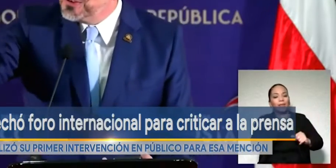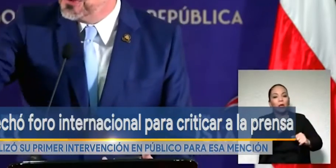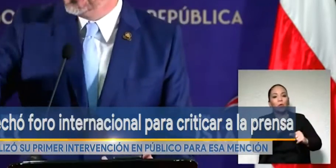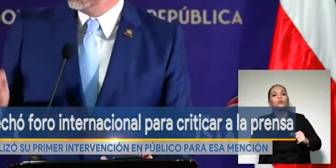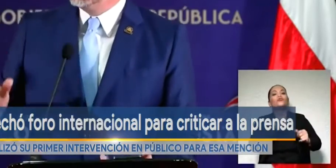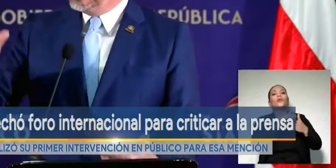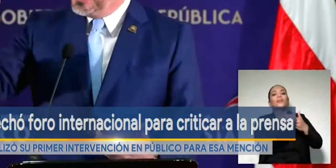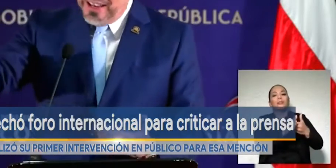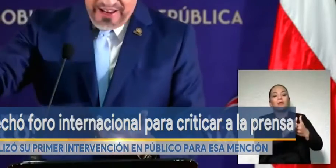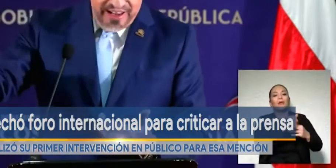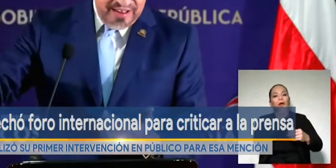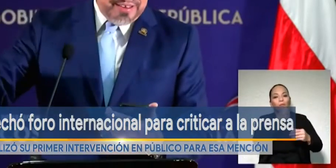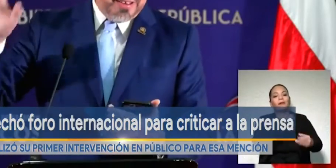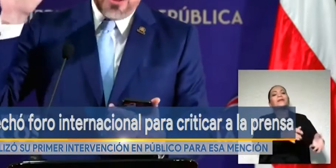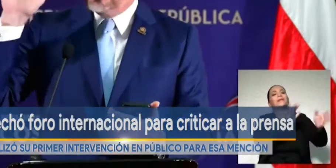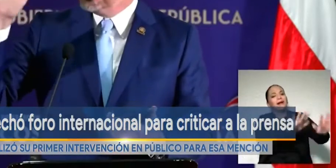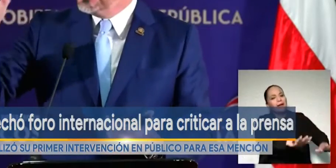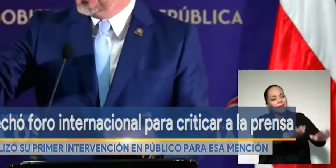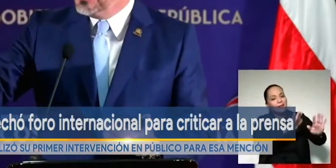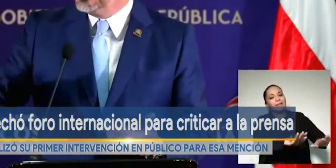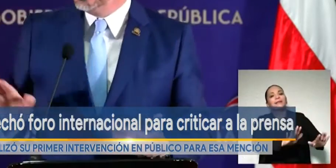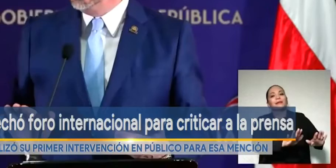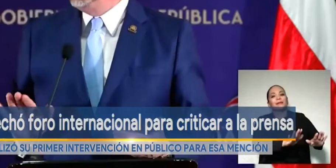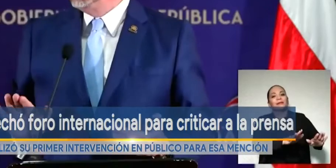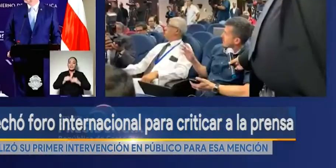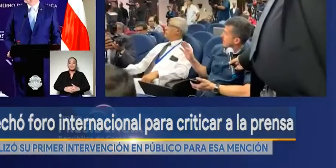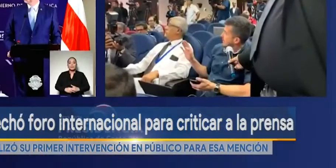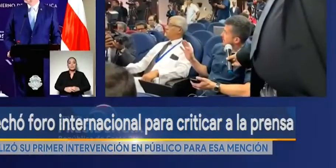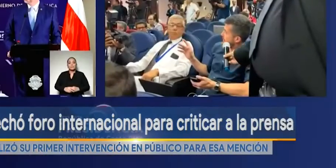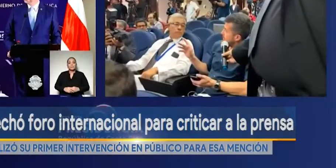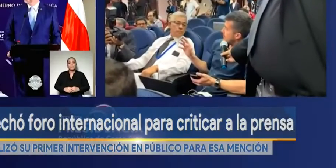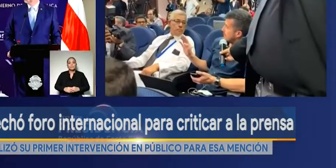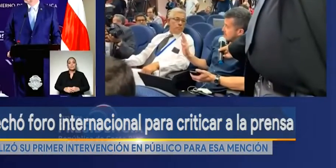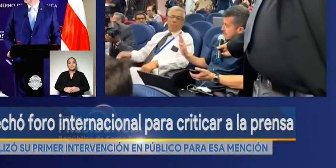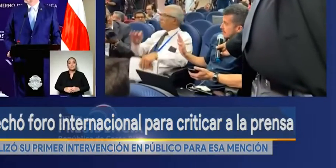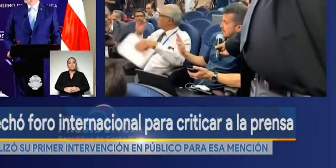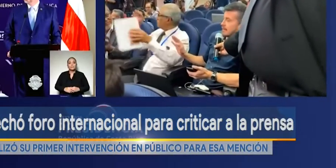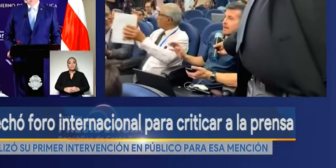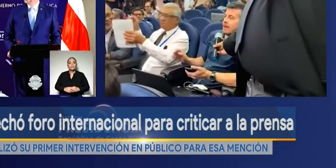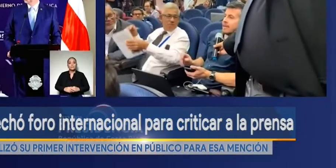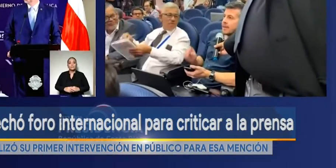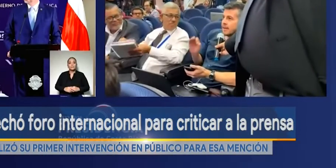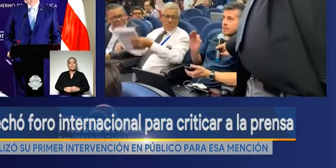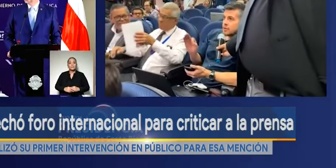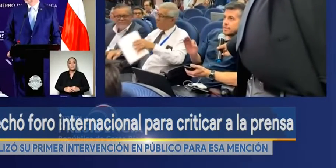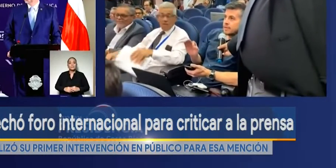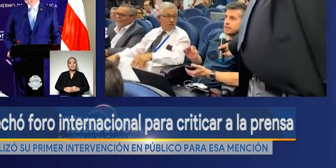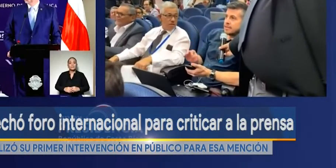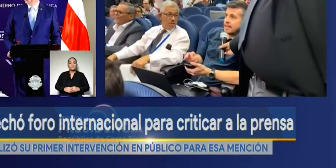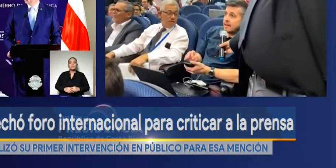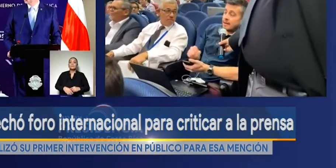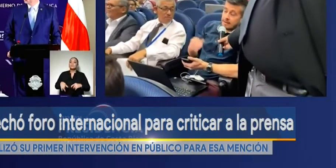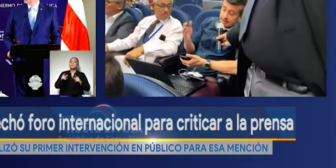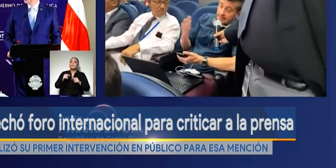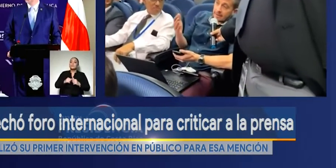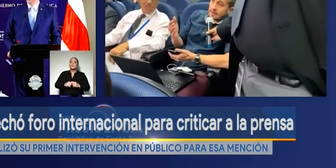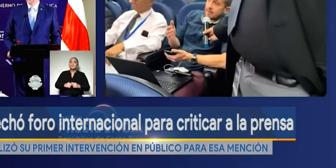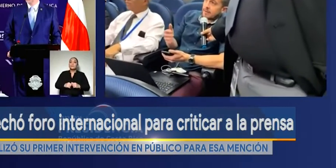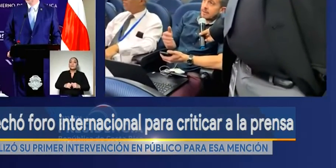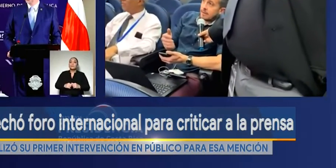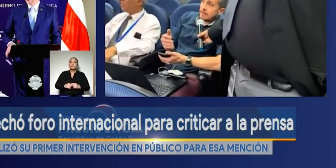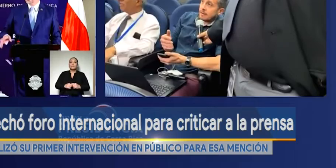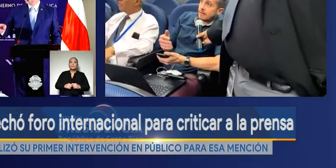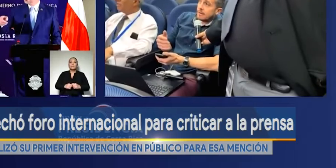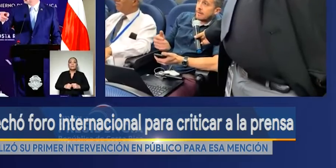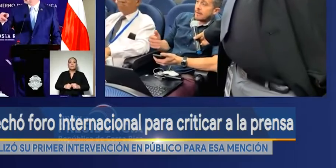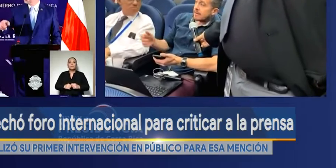la conferencia soy yo. Tranquilícese, tómese un tecito de tilo. Perdón, aquí se ve la fotografía. Tras las consultas que usted está... ¿Cuál es el